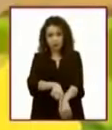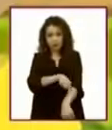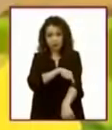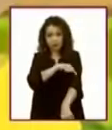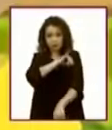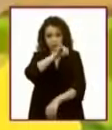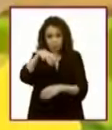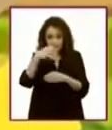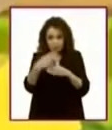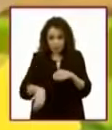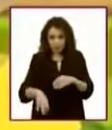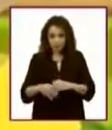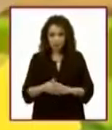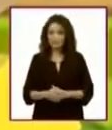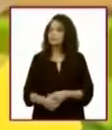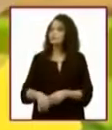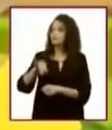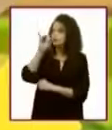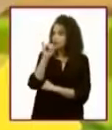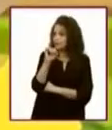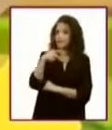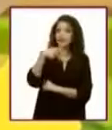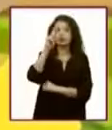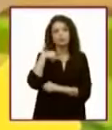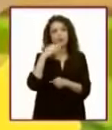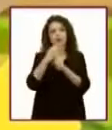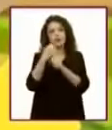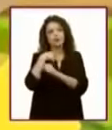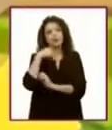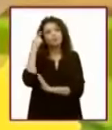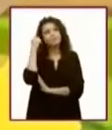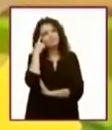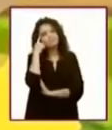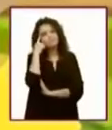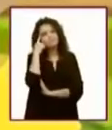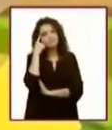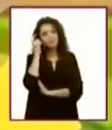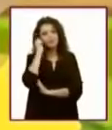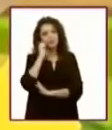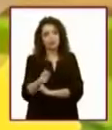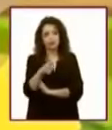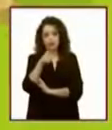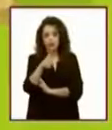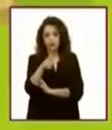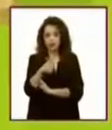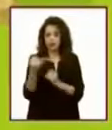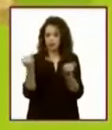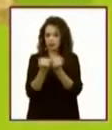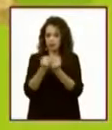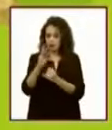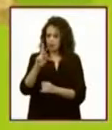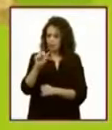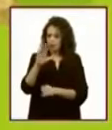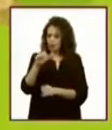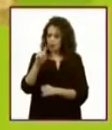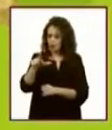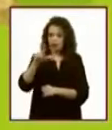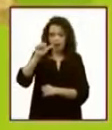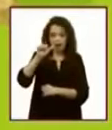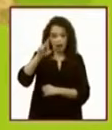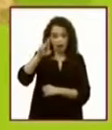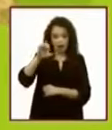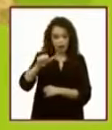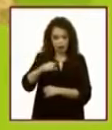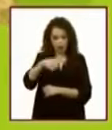pero ahora me quedé pensando en algo. ¿El área de un fractal también es infinita? No, el área de